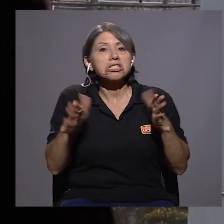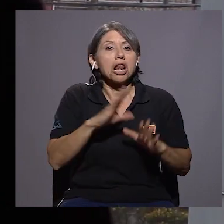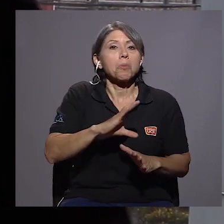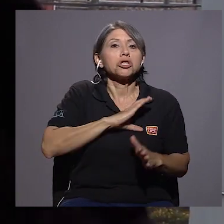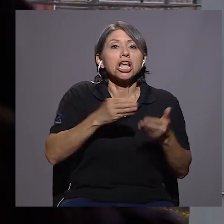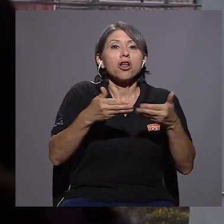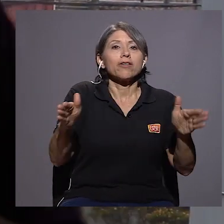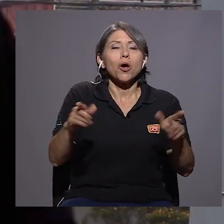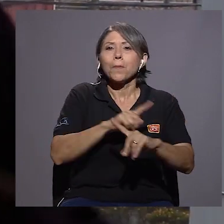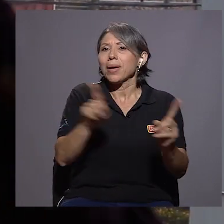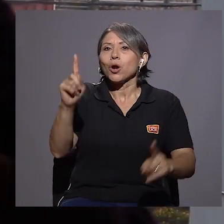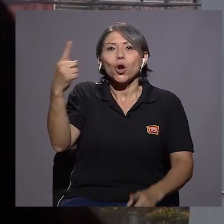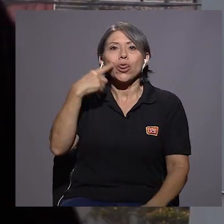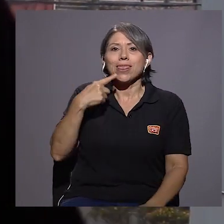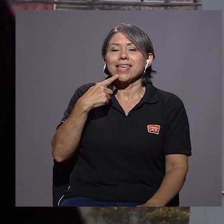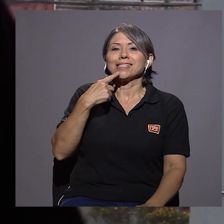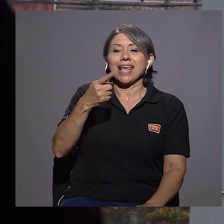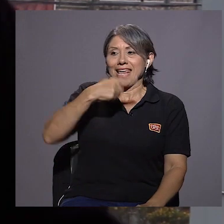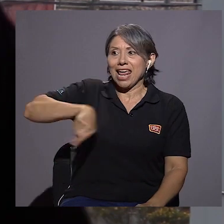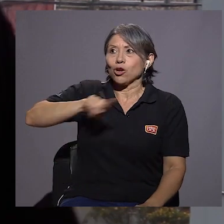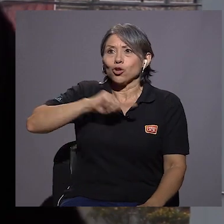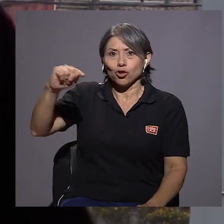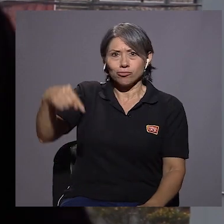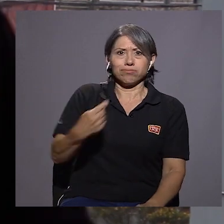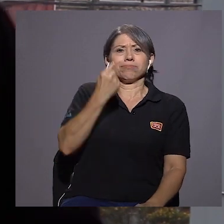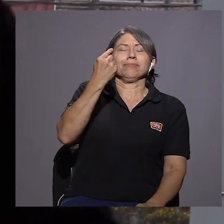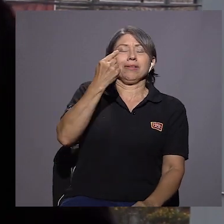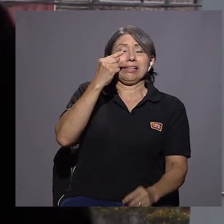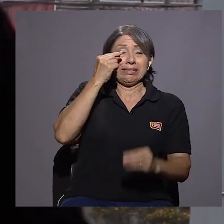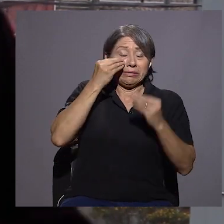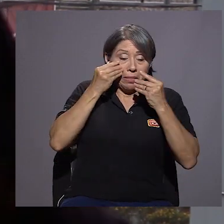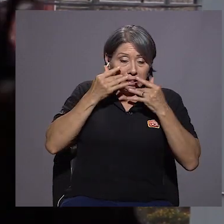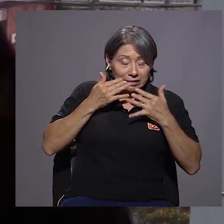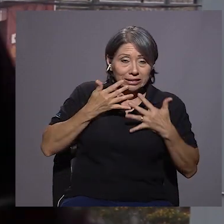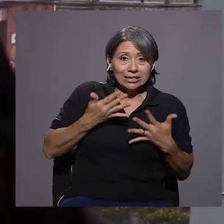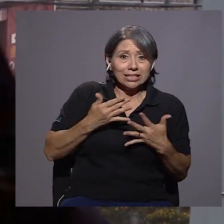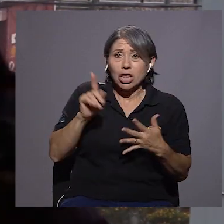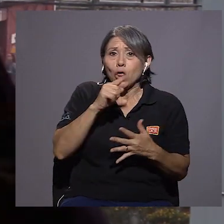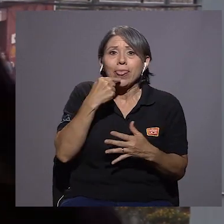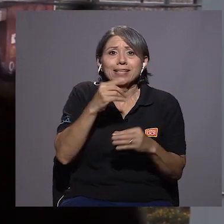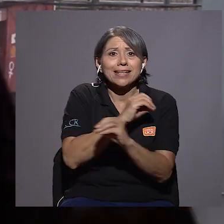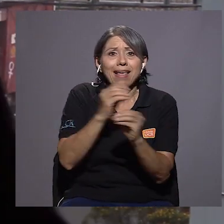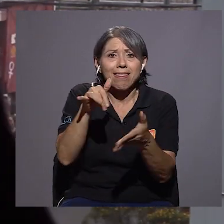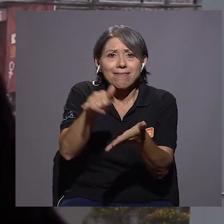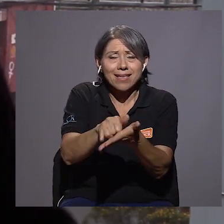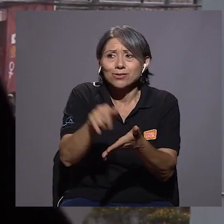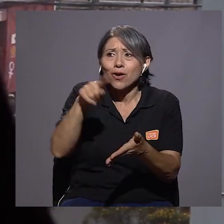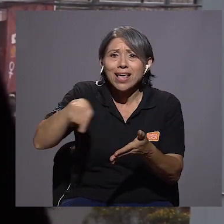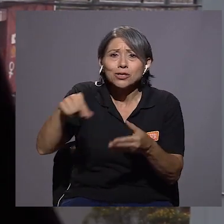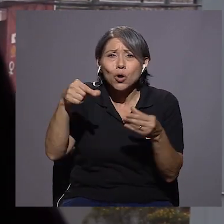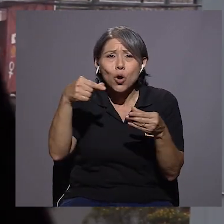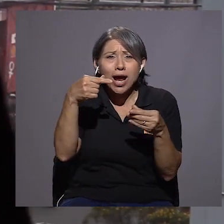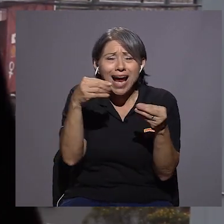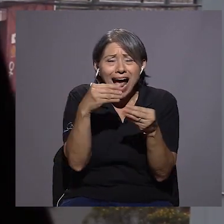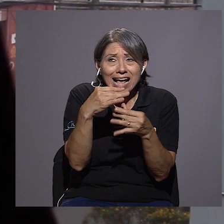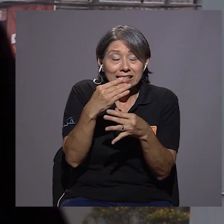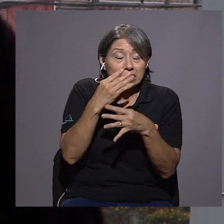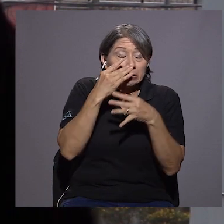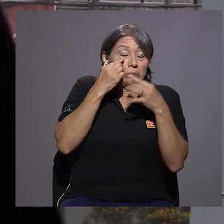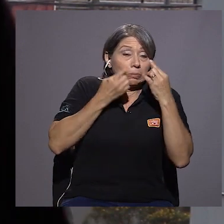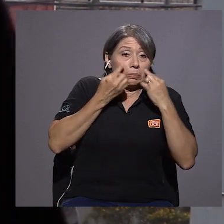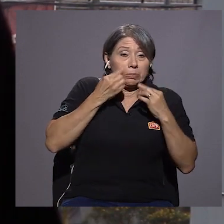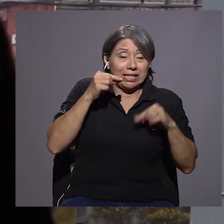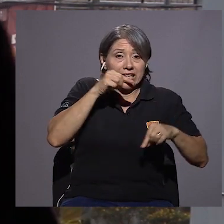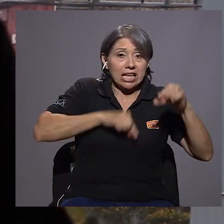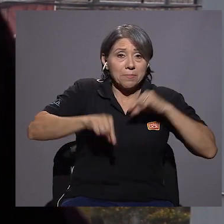pero no dicen que nosotras fuimos agredidas y agredidos, que nosotros nos violentaron con gases lacrimógenos y químicos de